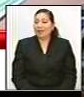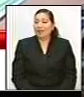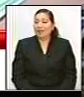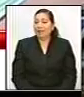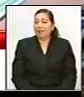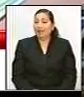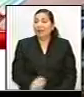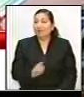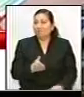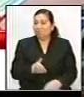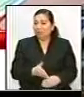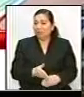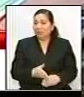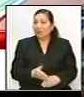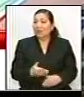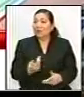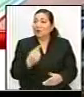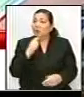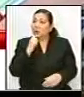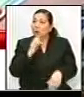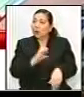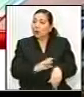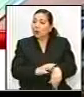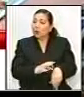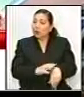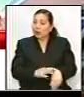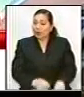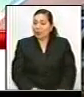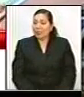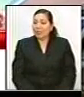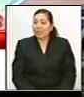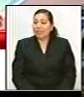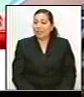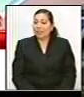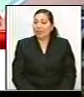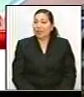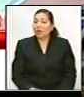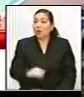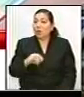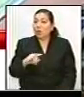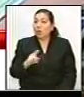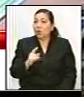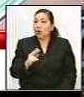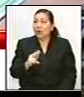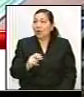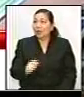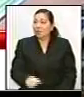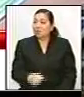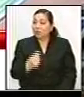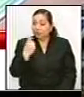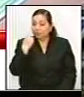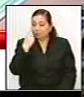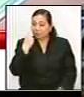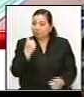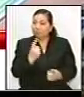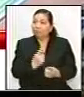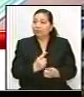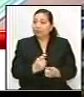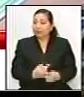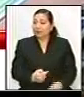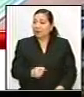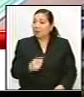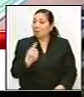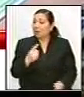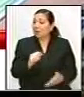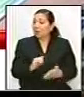él estuvo allá. Después había una doctora también, Eddie Juárez, que es muy conocida, ¿Y ella